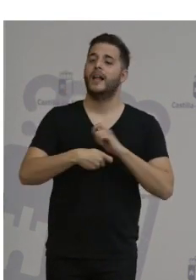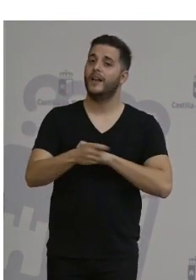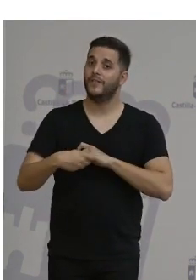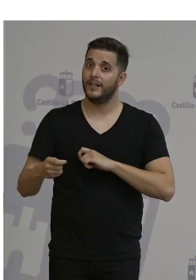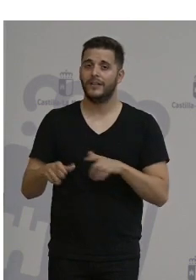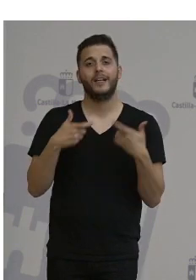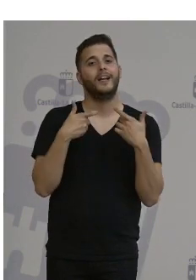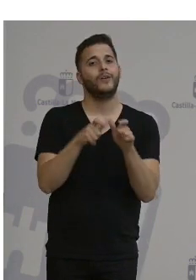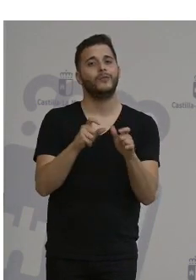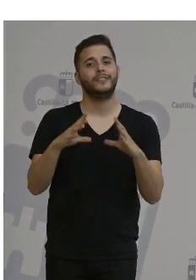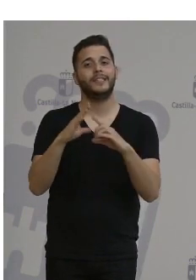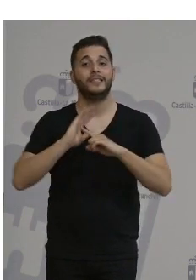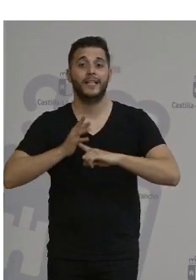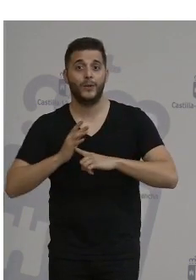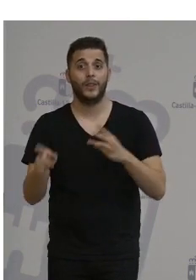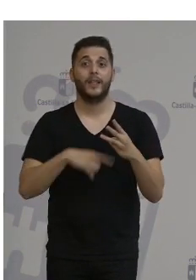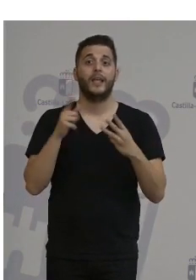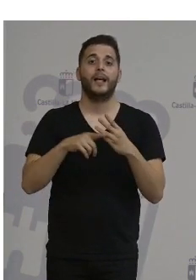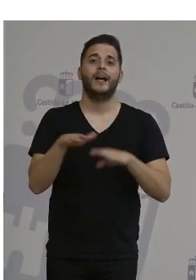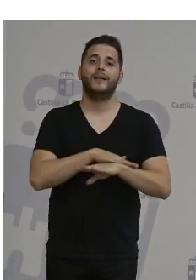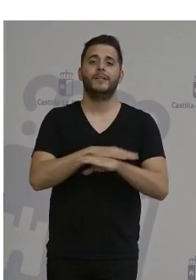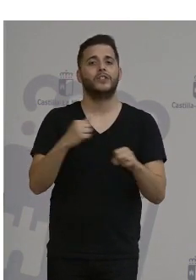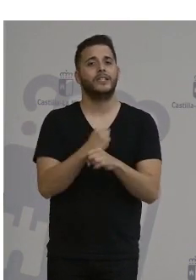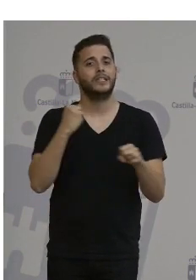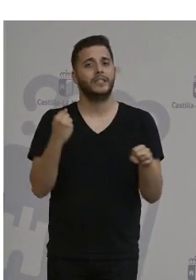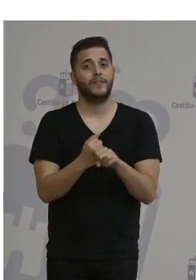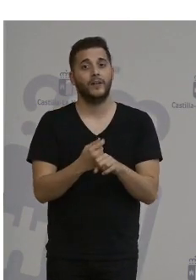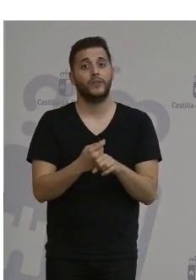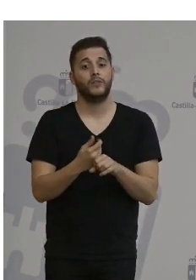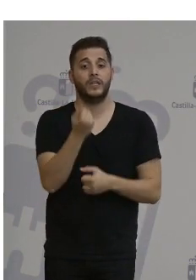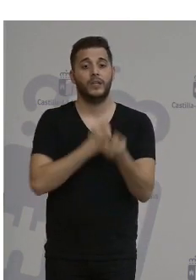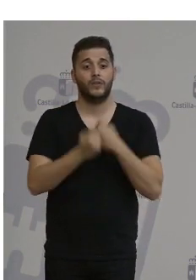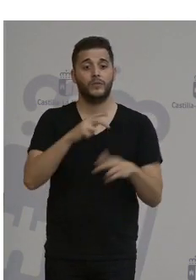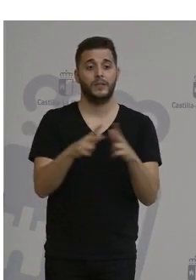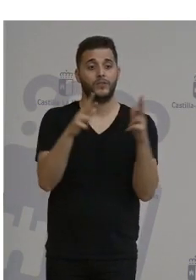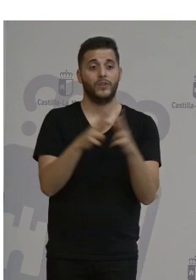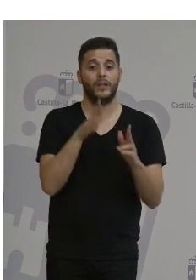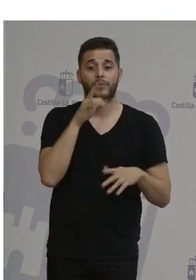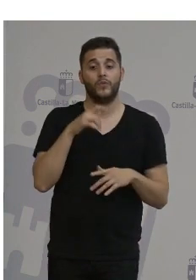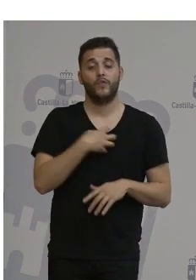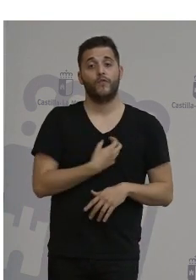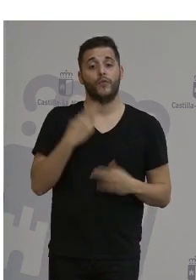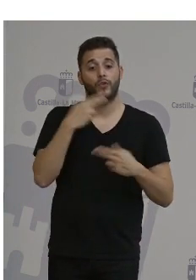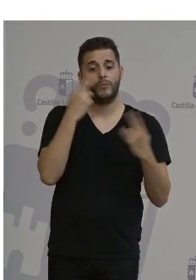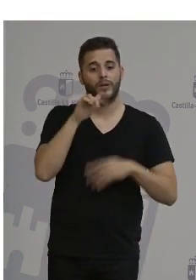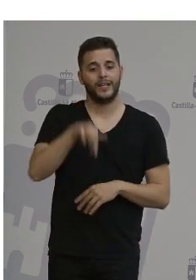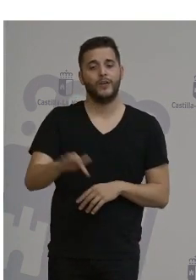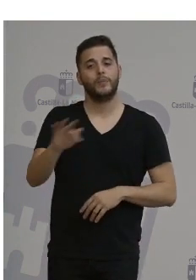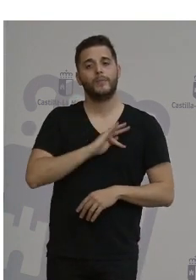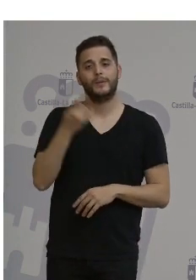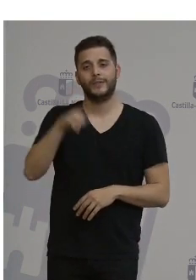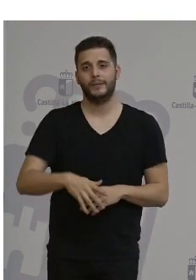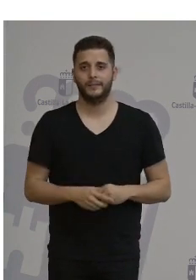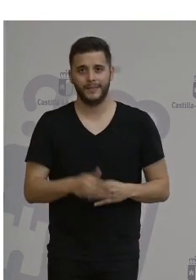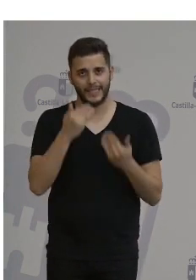a la Junta de Andalucía, al Ministerio de Trabajo y Economía Social, a través de su Dirección General de Función Pública, que hoy también son distinguidos en